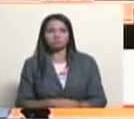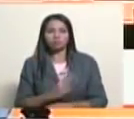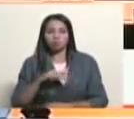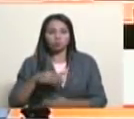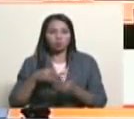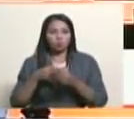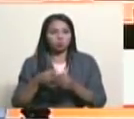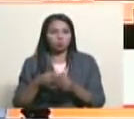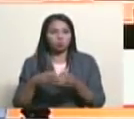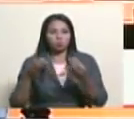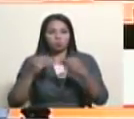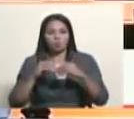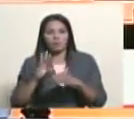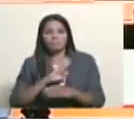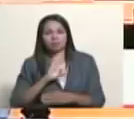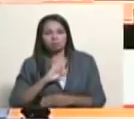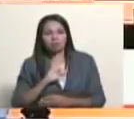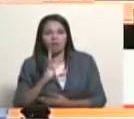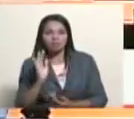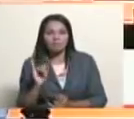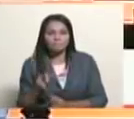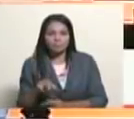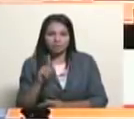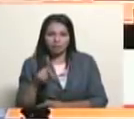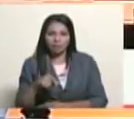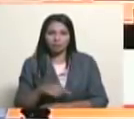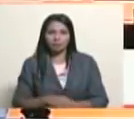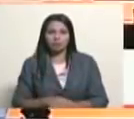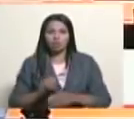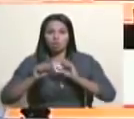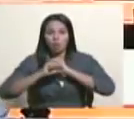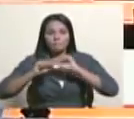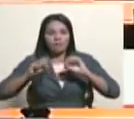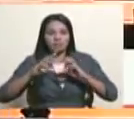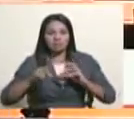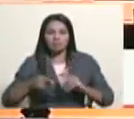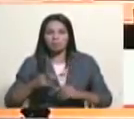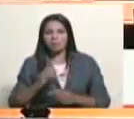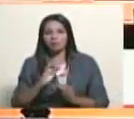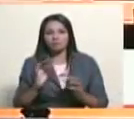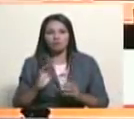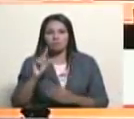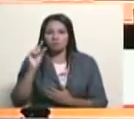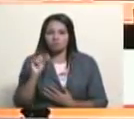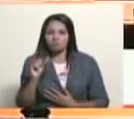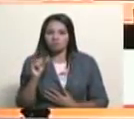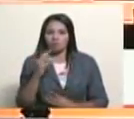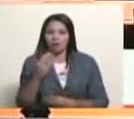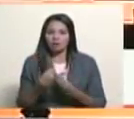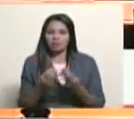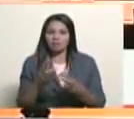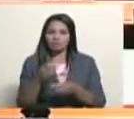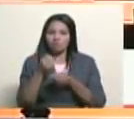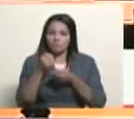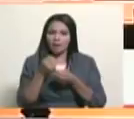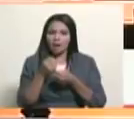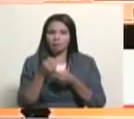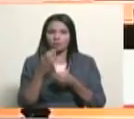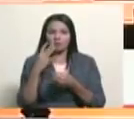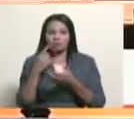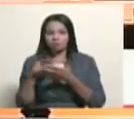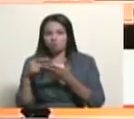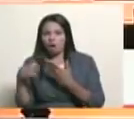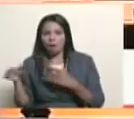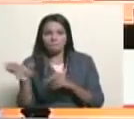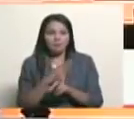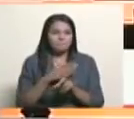colectivo, en el liderazgo personal, individual. Romper el minimalismo. Tomar todas estas